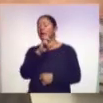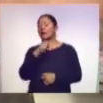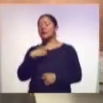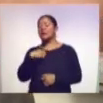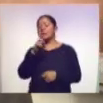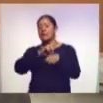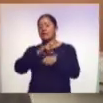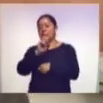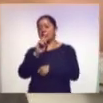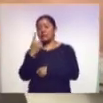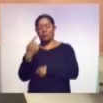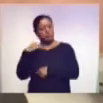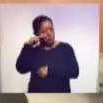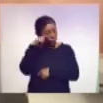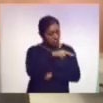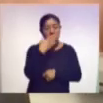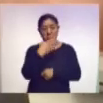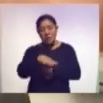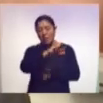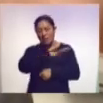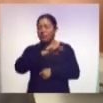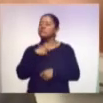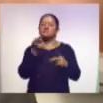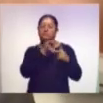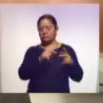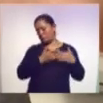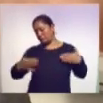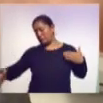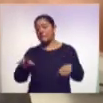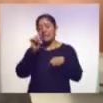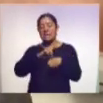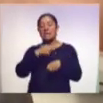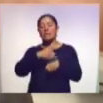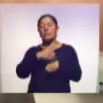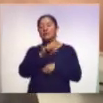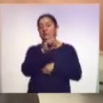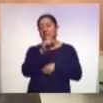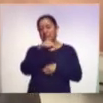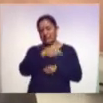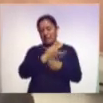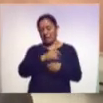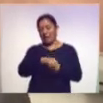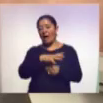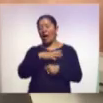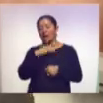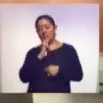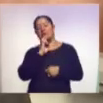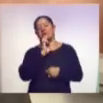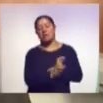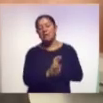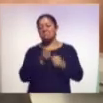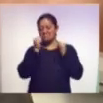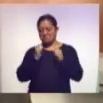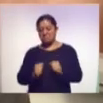bien, iniciamos un proceso judicial con la expectativa de que al día 60, contado a partir de hoy, hay una sentencia que declare firme